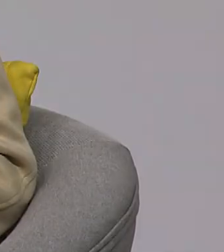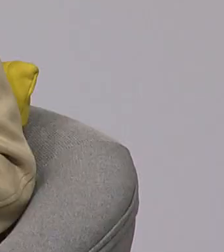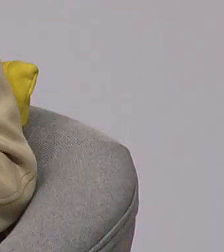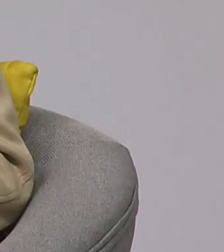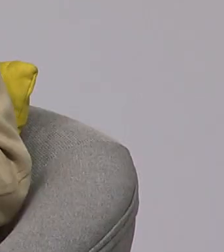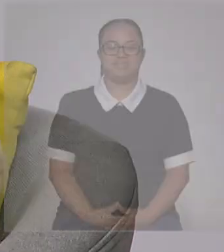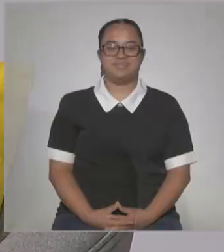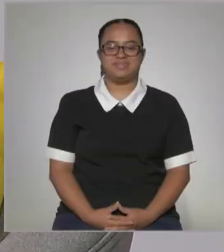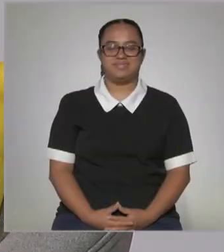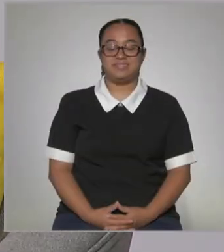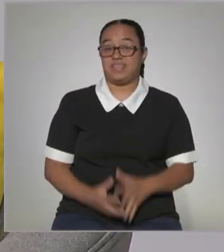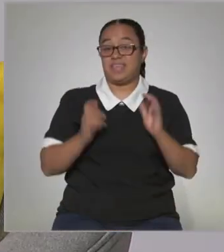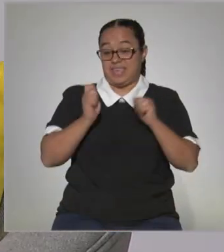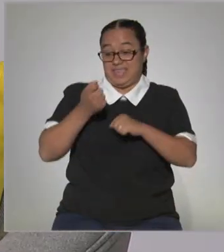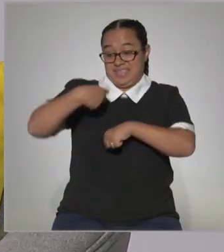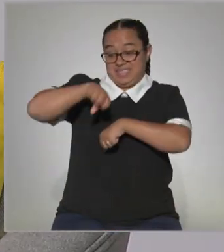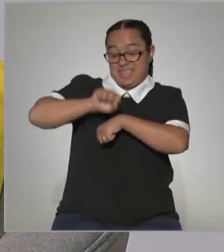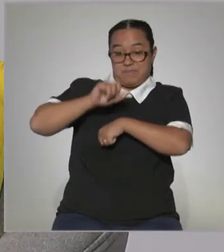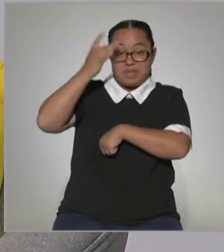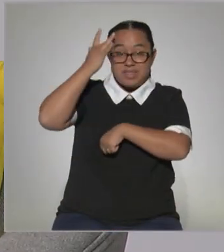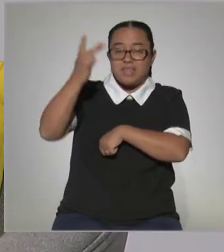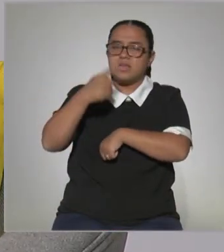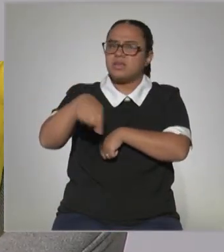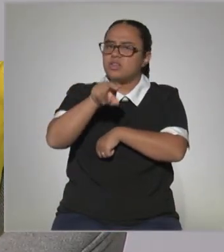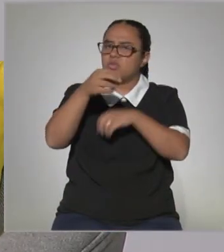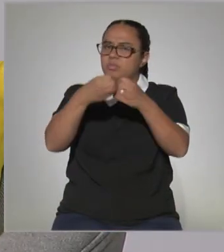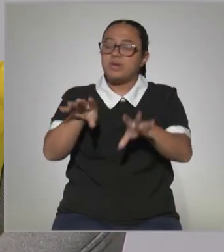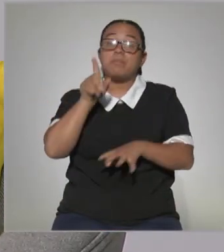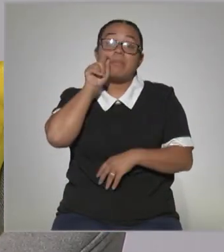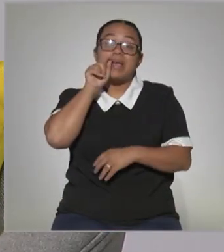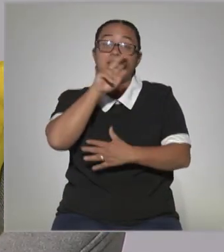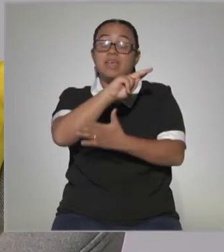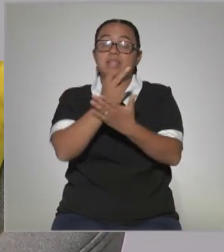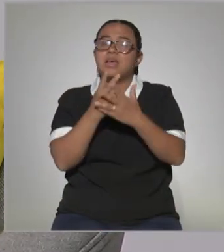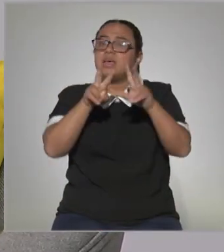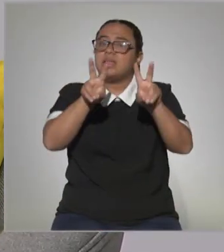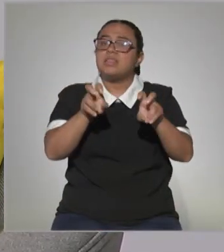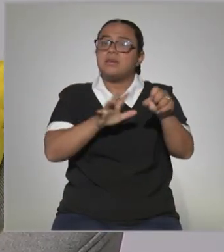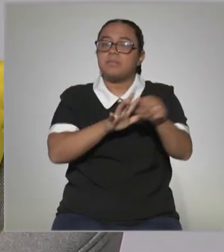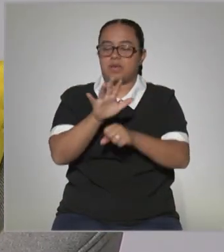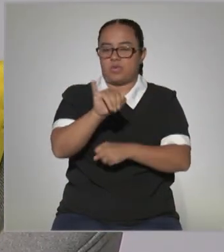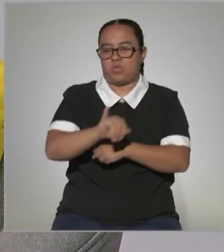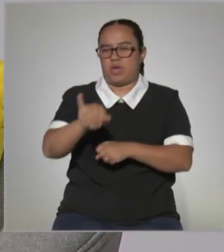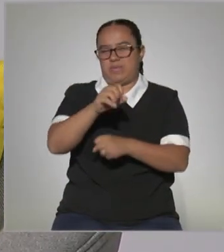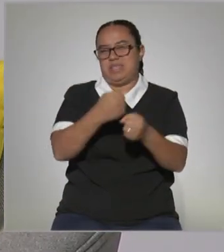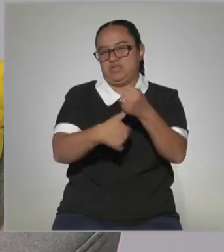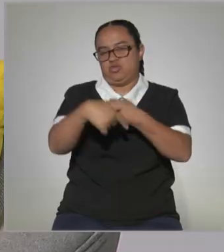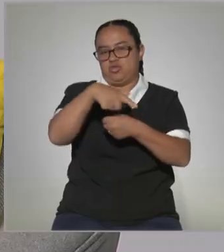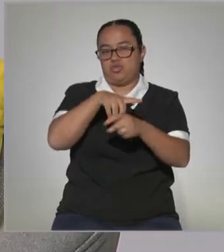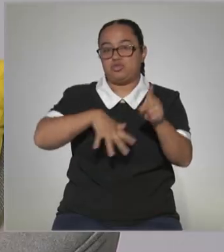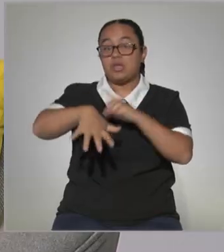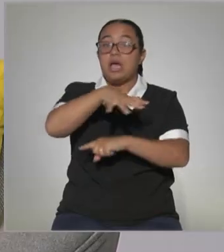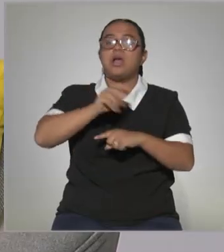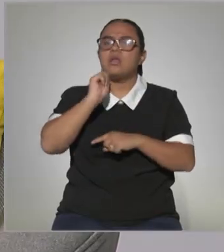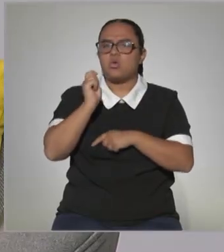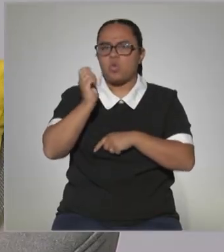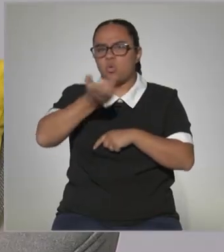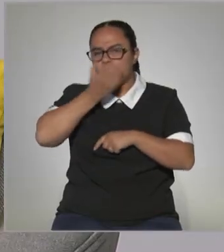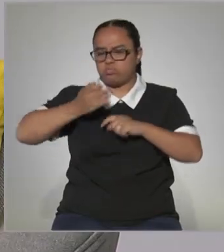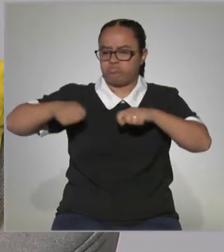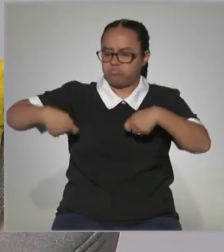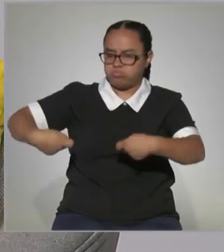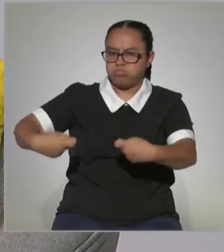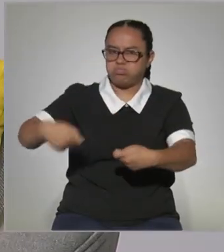Y en esta Semana Santa no se pueden perder el programa el día de mañana, que van a hablar en Jueves de Sociedad sobre las culturas y tradiciones que hay en